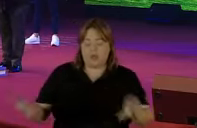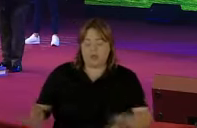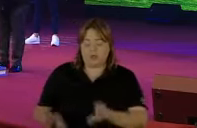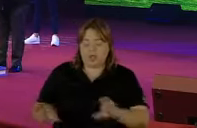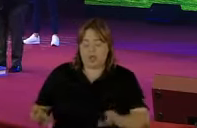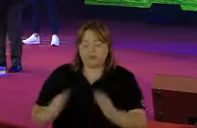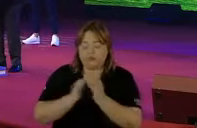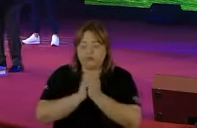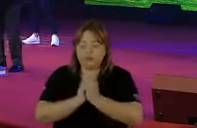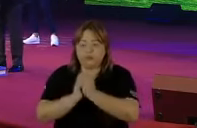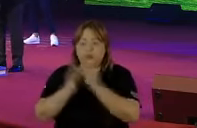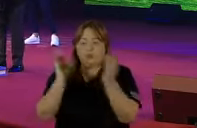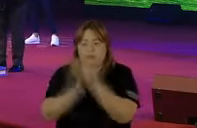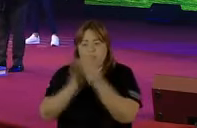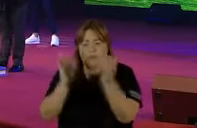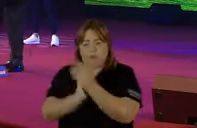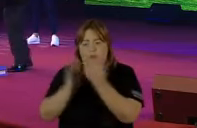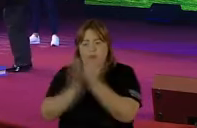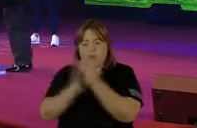aplaudir. Vamos, aplauda.